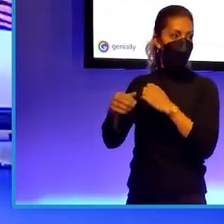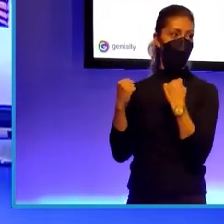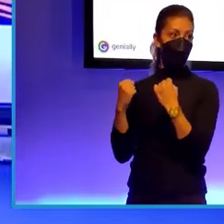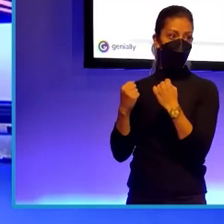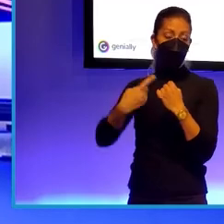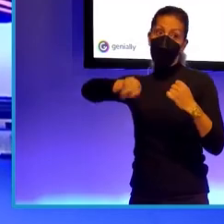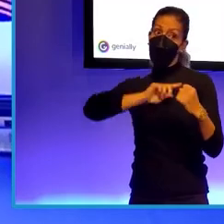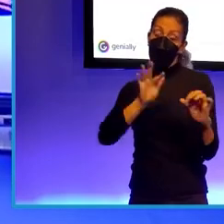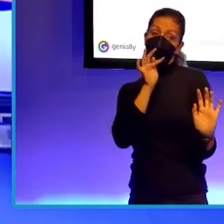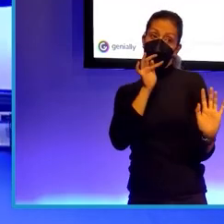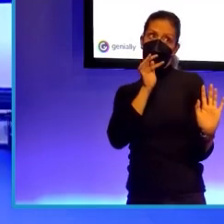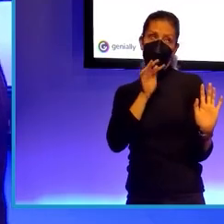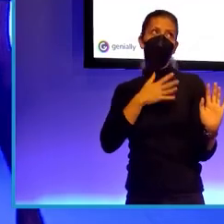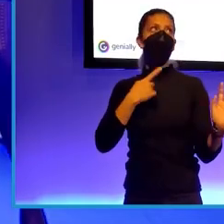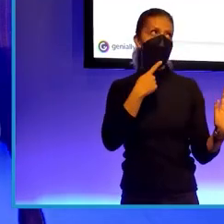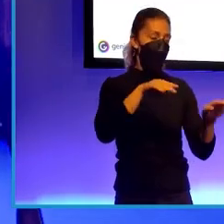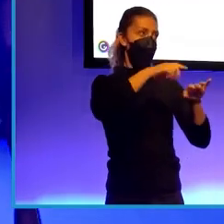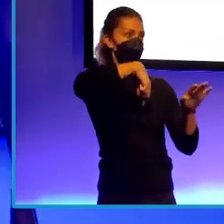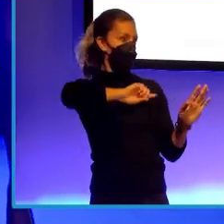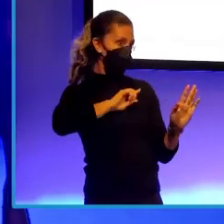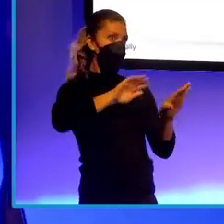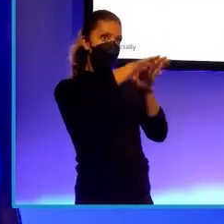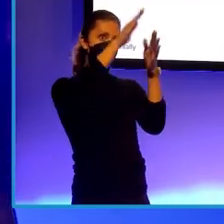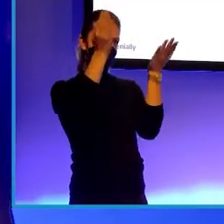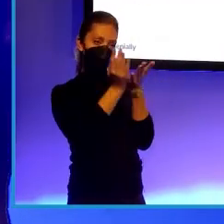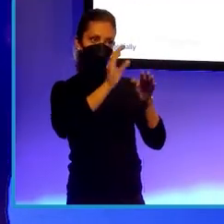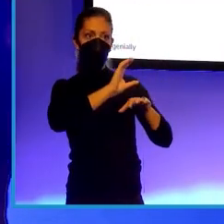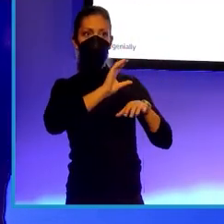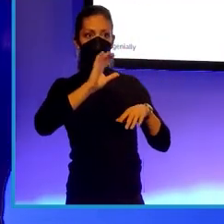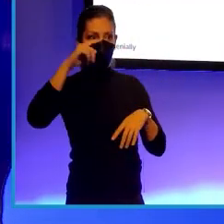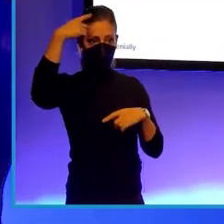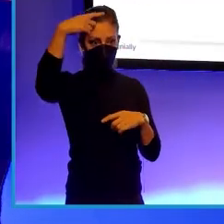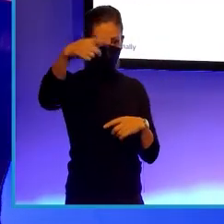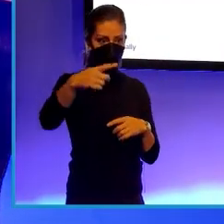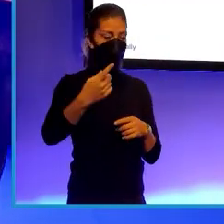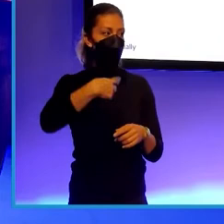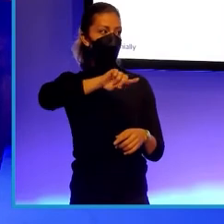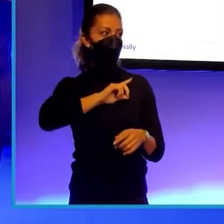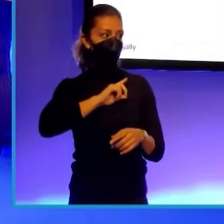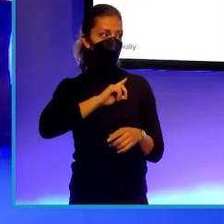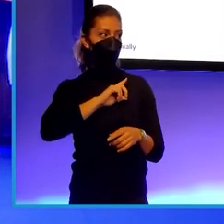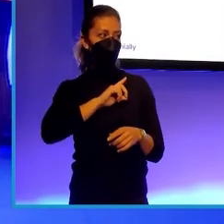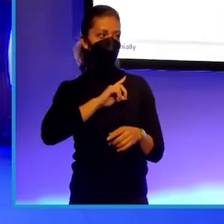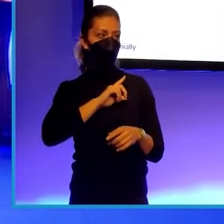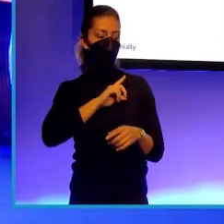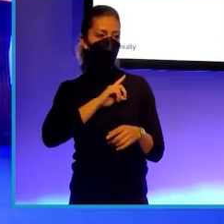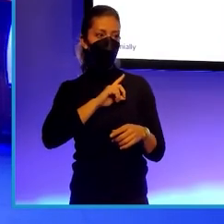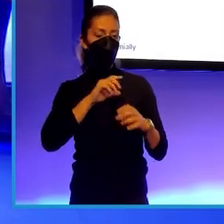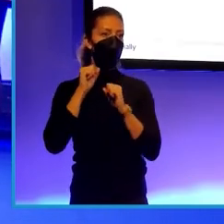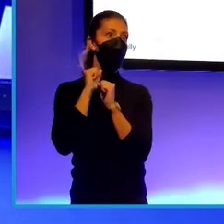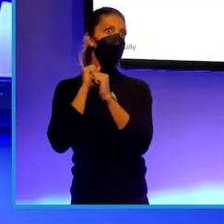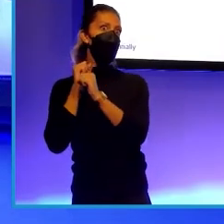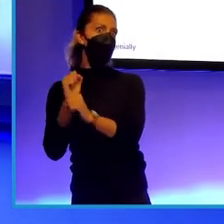darles pues nosotros me refiero el mundo científico aún no ha dado respuesta total a la eliminación de que dependas